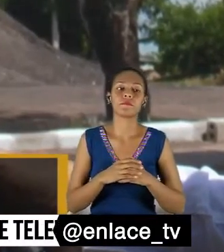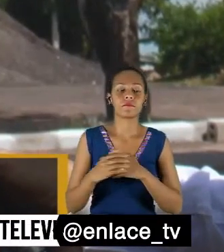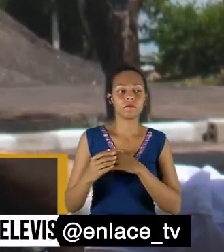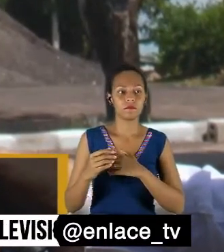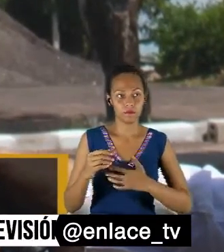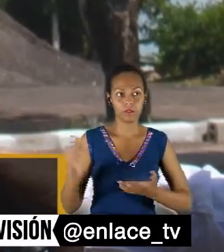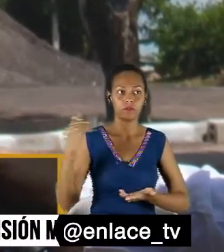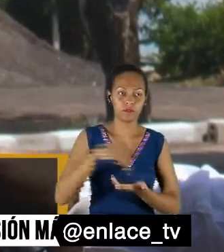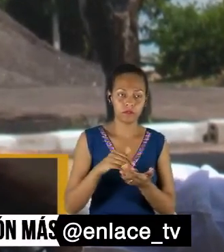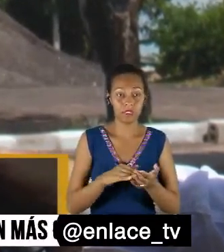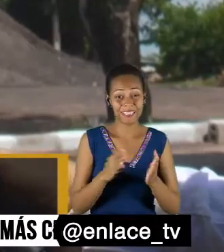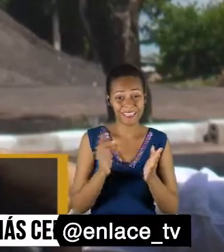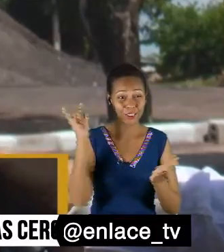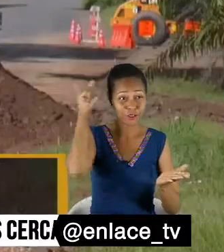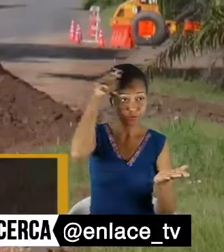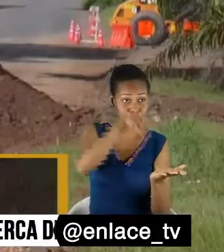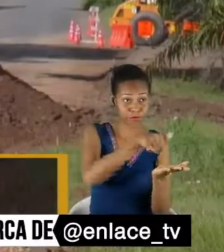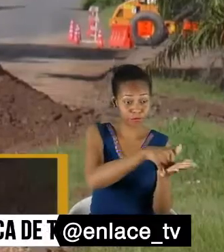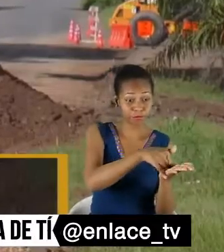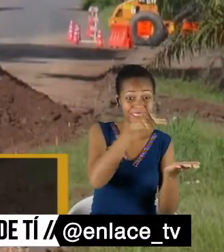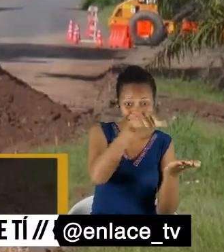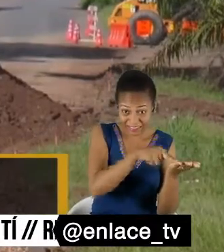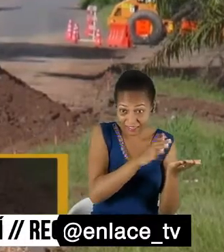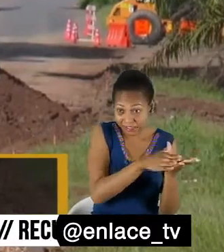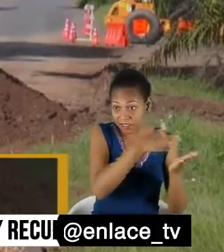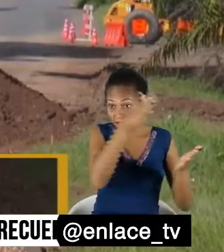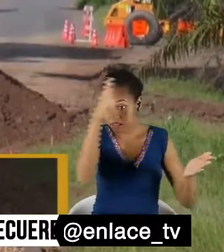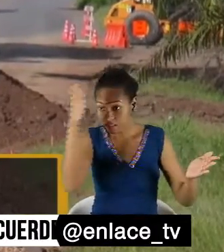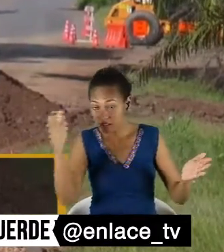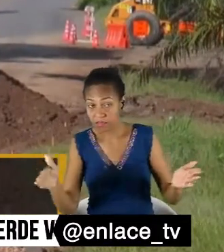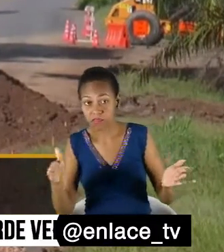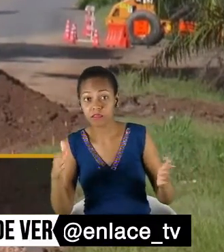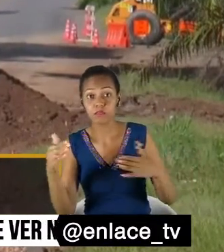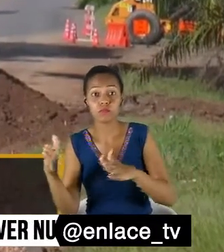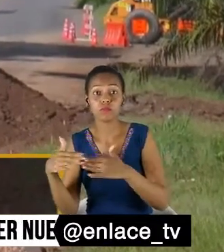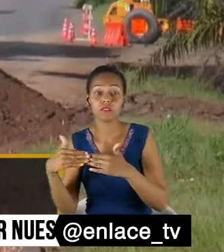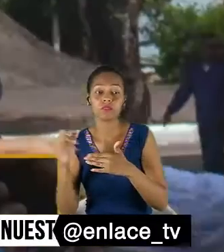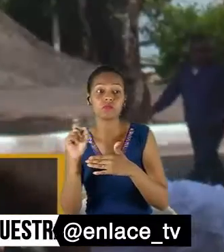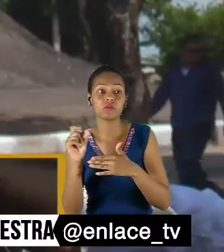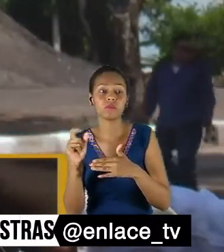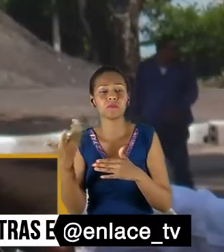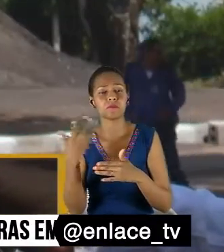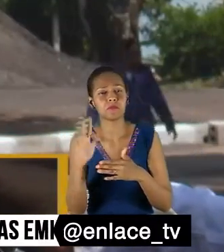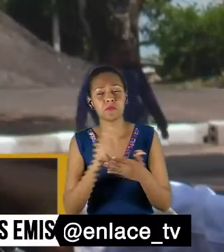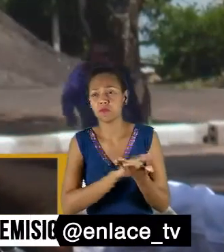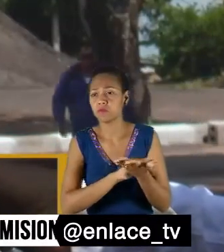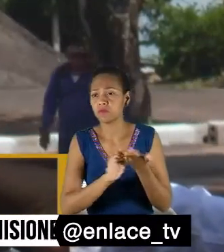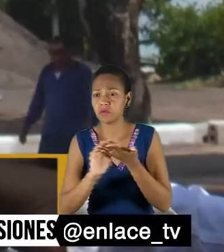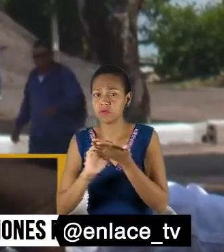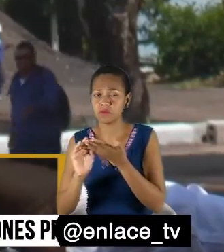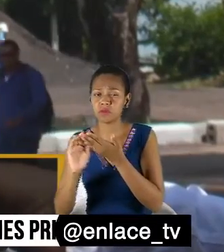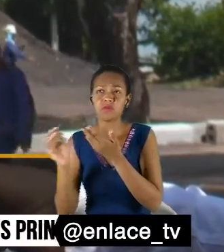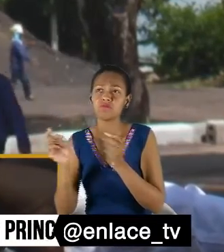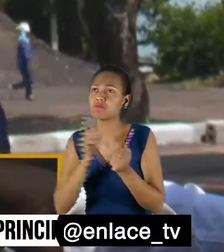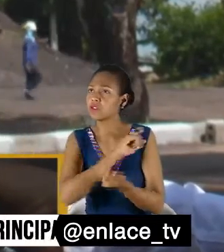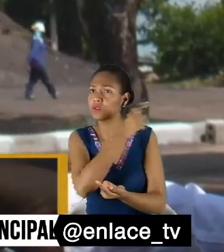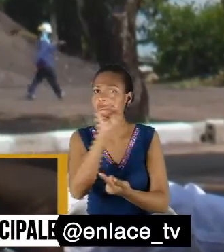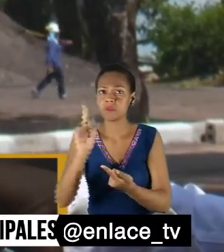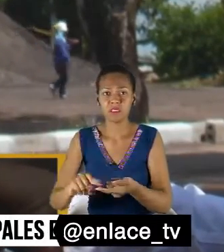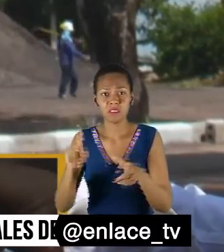el aeropuerto hasta la Puerta del 11. Los trabajos iniciaron este miércoles y tendrán una duración de 6 meses. Recursos del municipio,